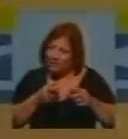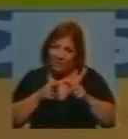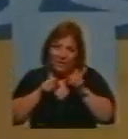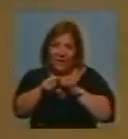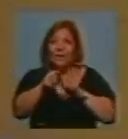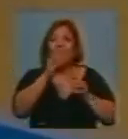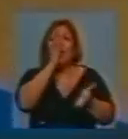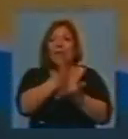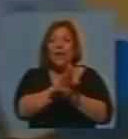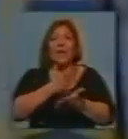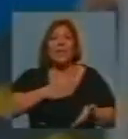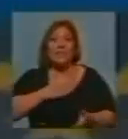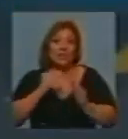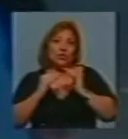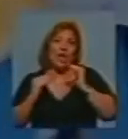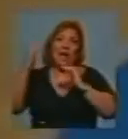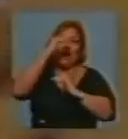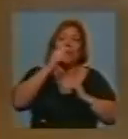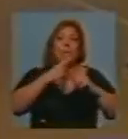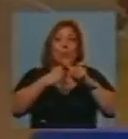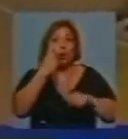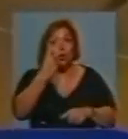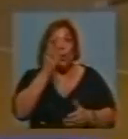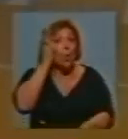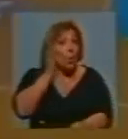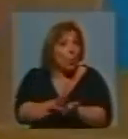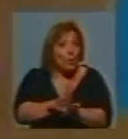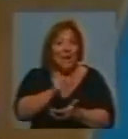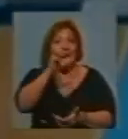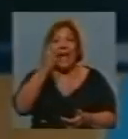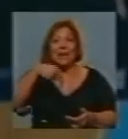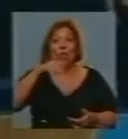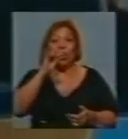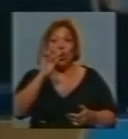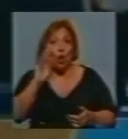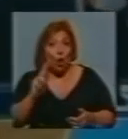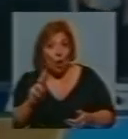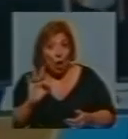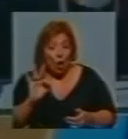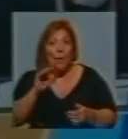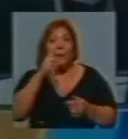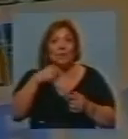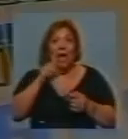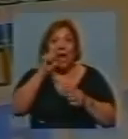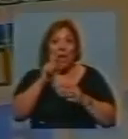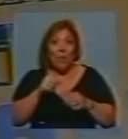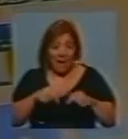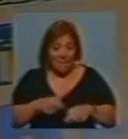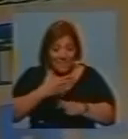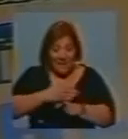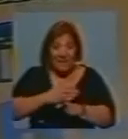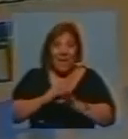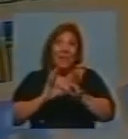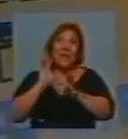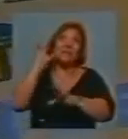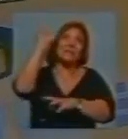poner a Defensor arriba por dos. Sin embargo, la última iba a ser para Leandro. Aguada sacaba de la mitad de la cancha. Lo iba a